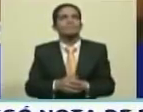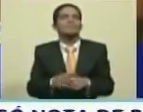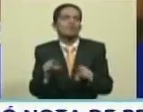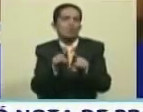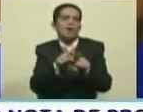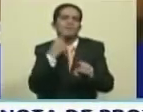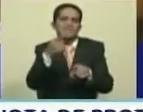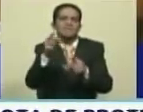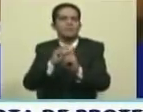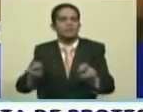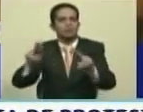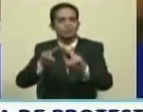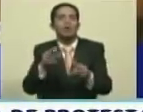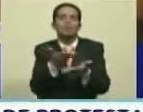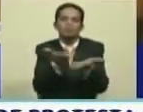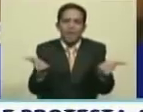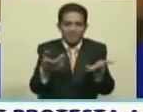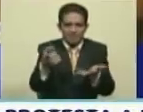acá,